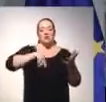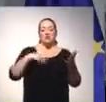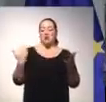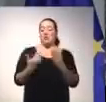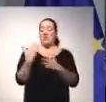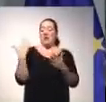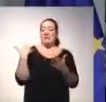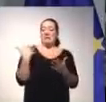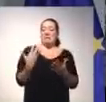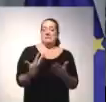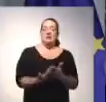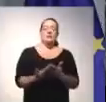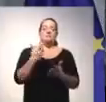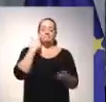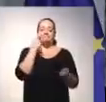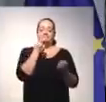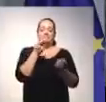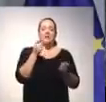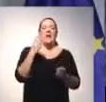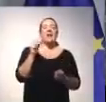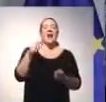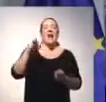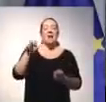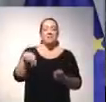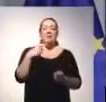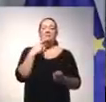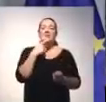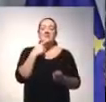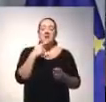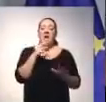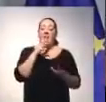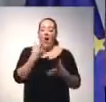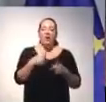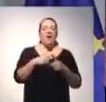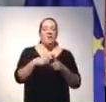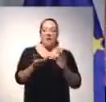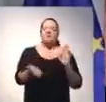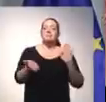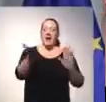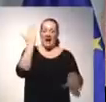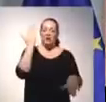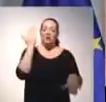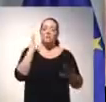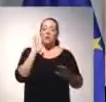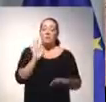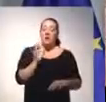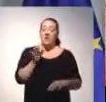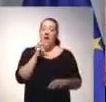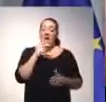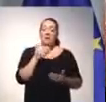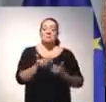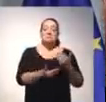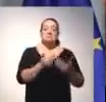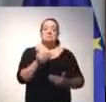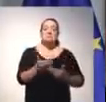últimos días, como comentaba Carmen, continuamos en niveles altos, si bien es verdad que la tendencia ha